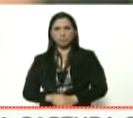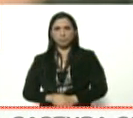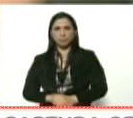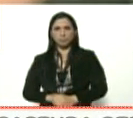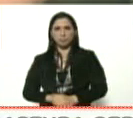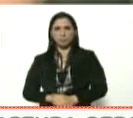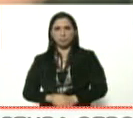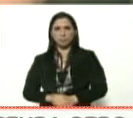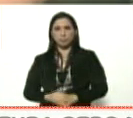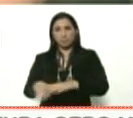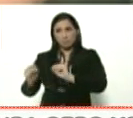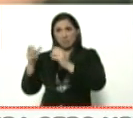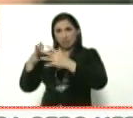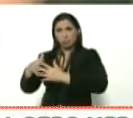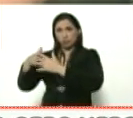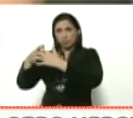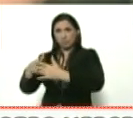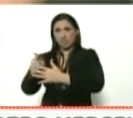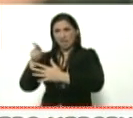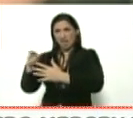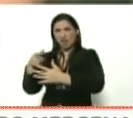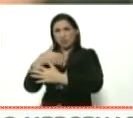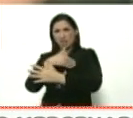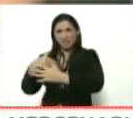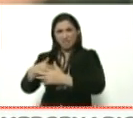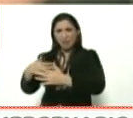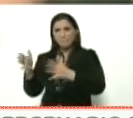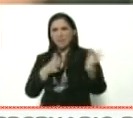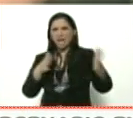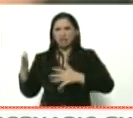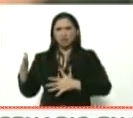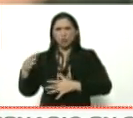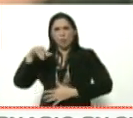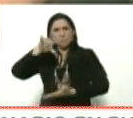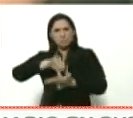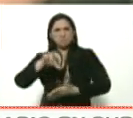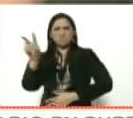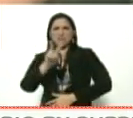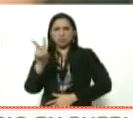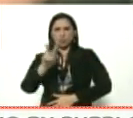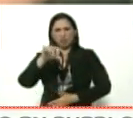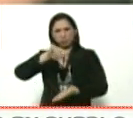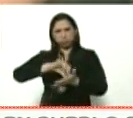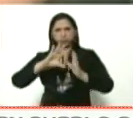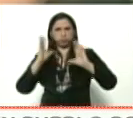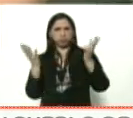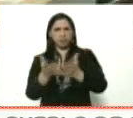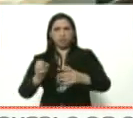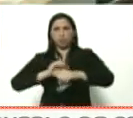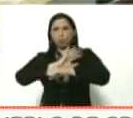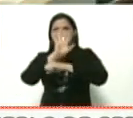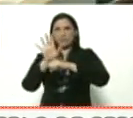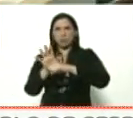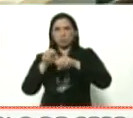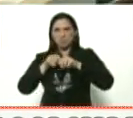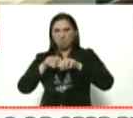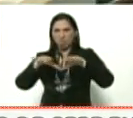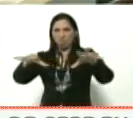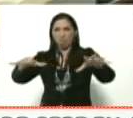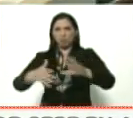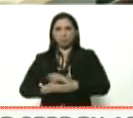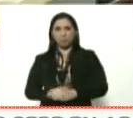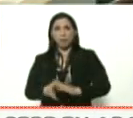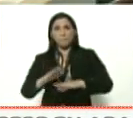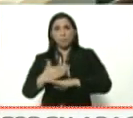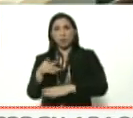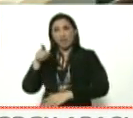Ellos querían, y lo dijeron, en marzo Venezuela va a ser el epicentro mundial del coronavirus, porque